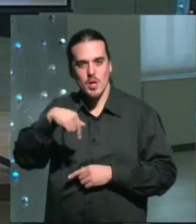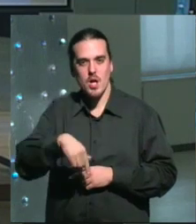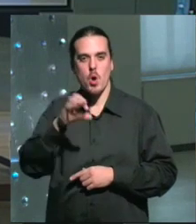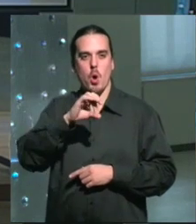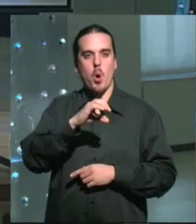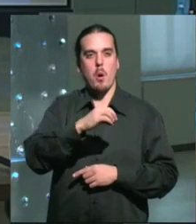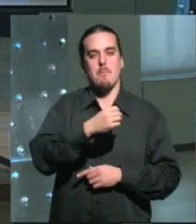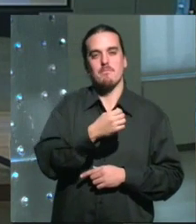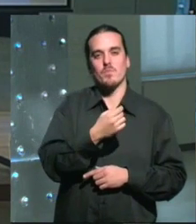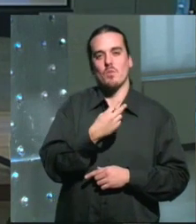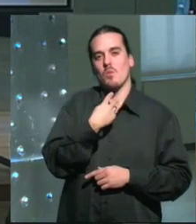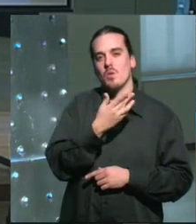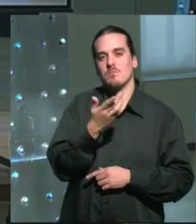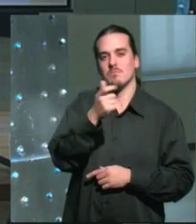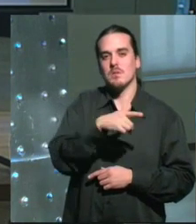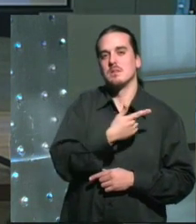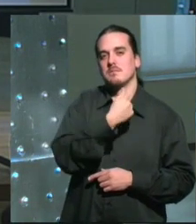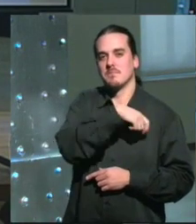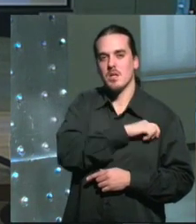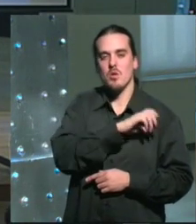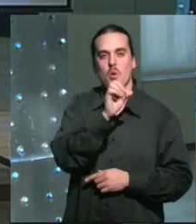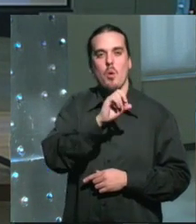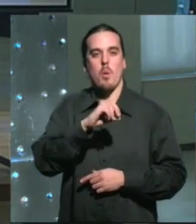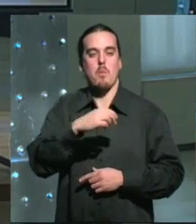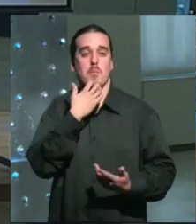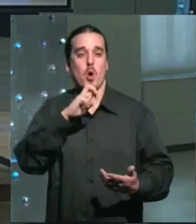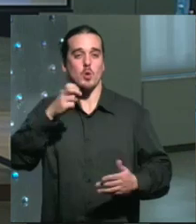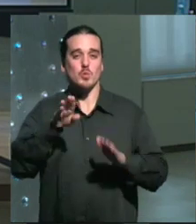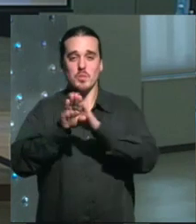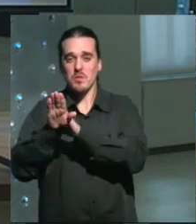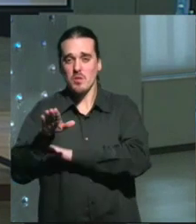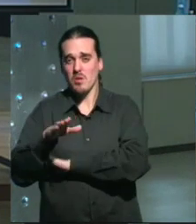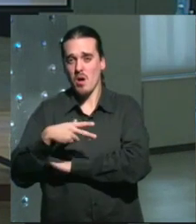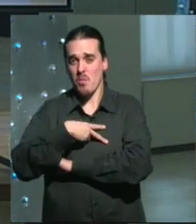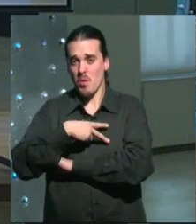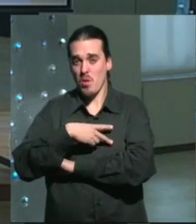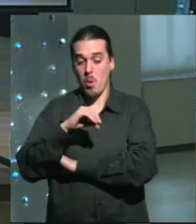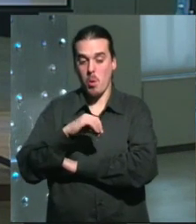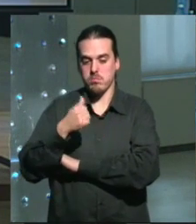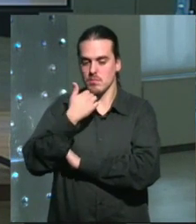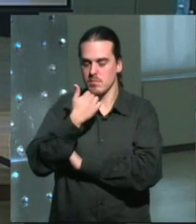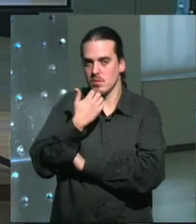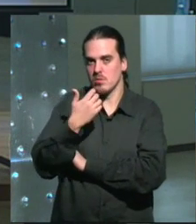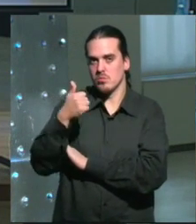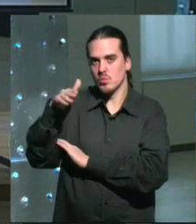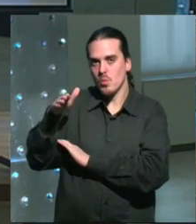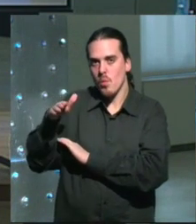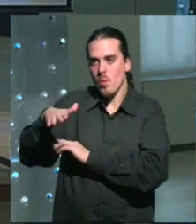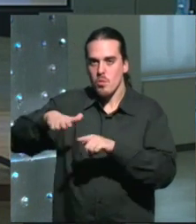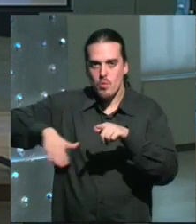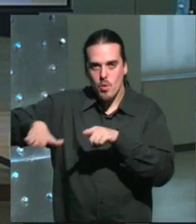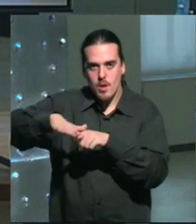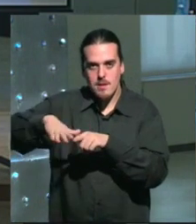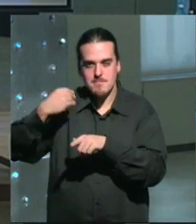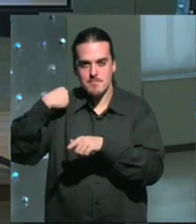un abogado que te llame otro abogado, o que te llame tu vecino que entiende la realidad en la que vives, la idiosincrasia de tu comunidad.